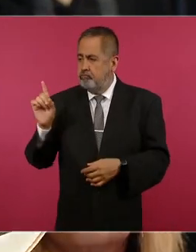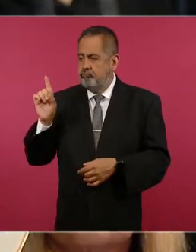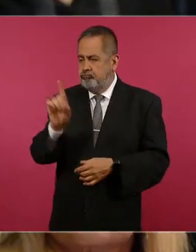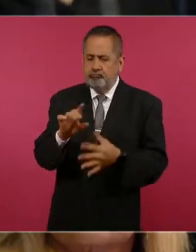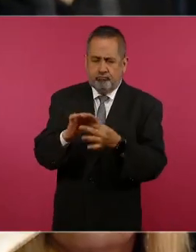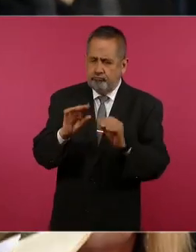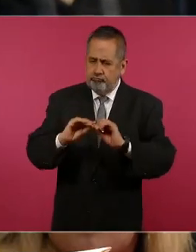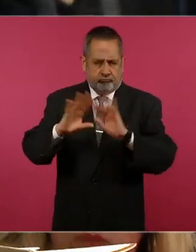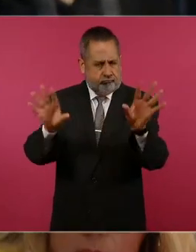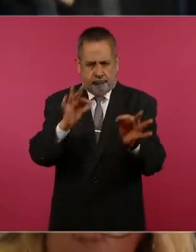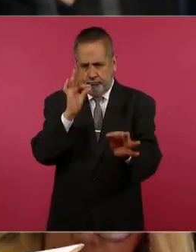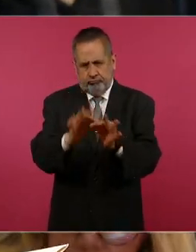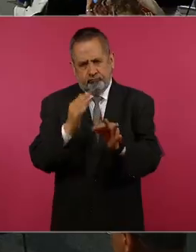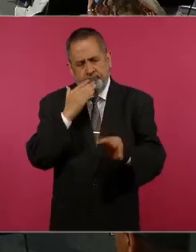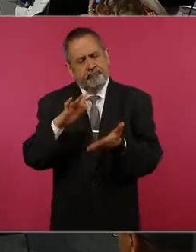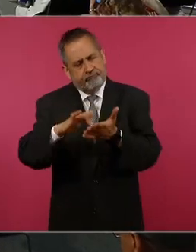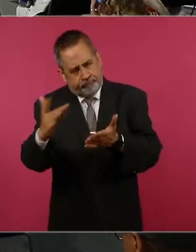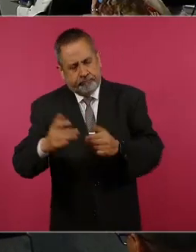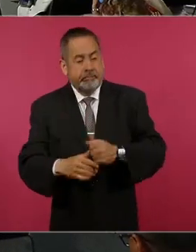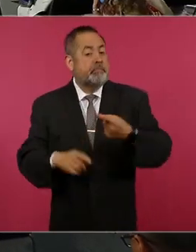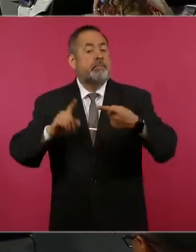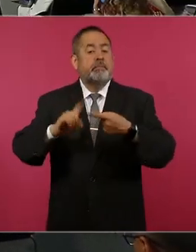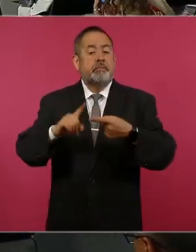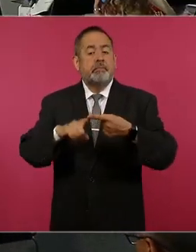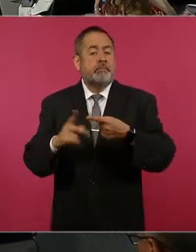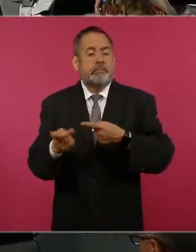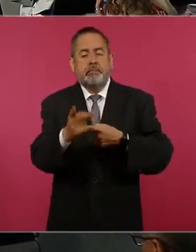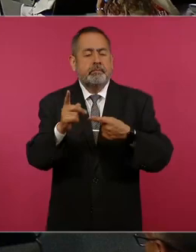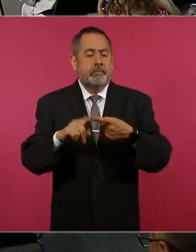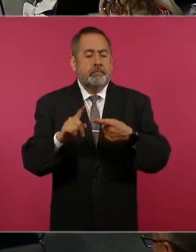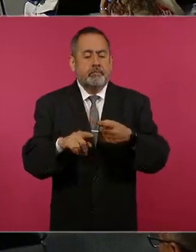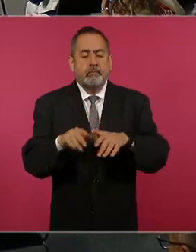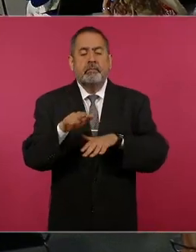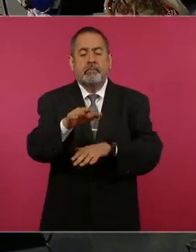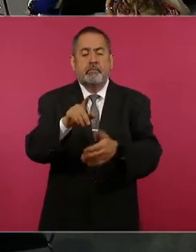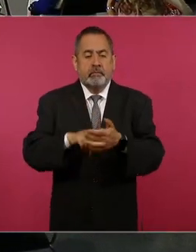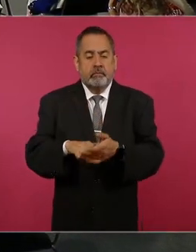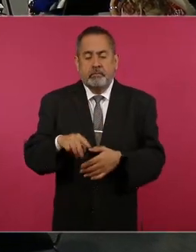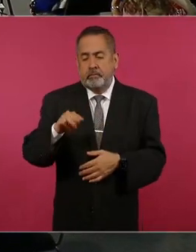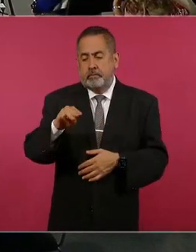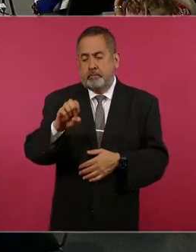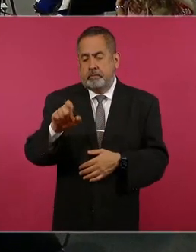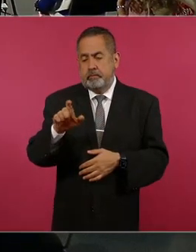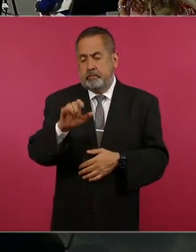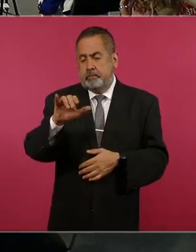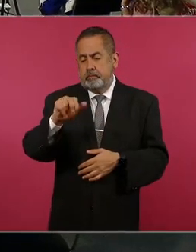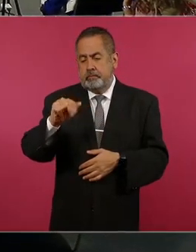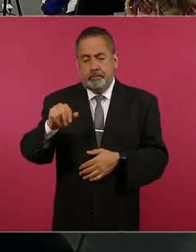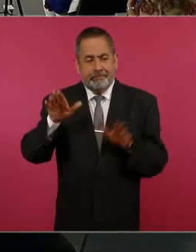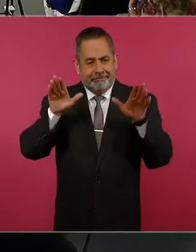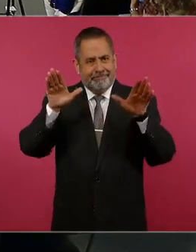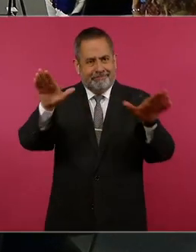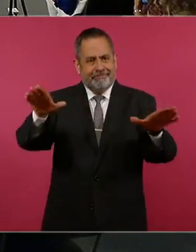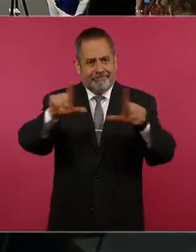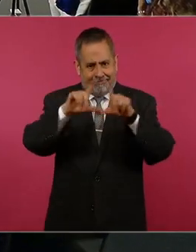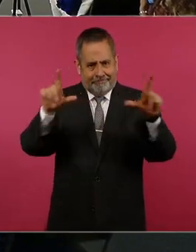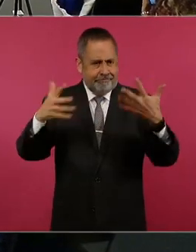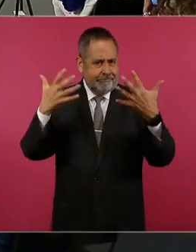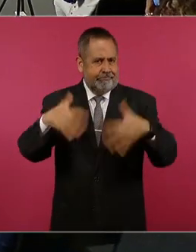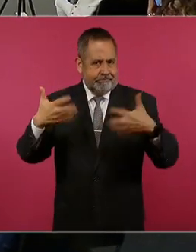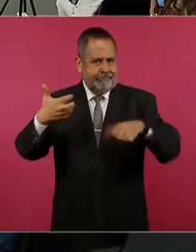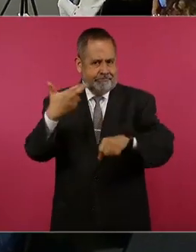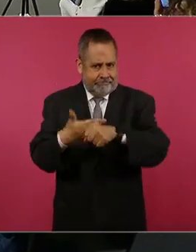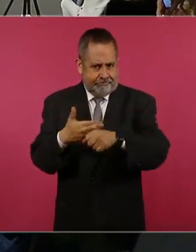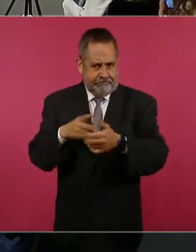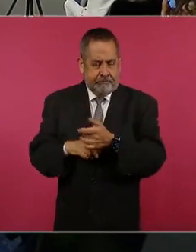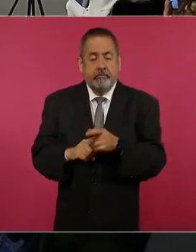detalles. Mi primer tema, presidente, es sobre Mexicana de Aviación y la empresa que ha